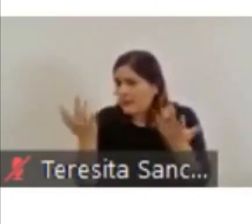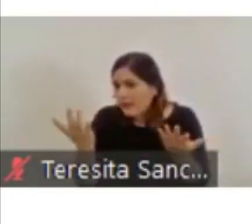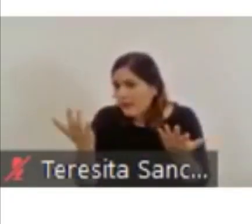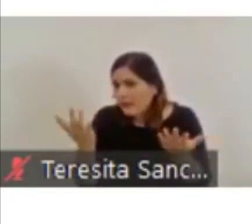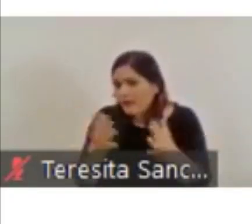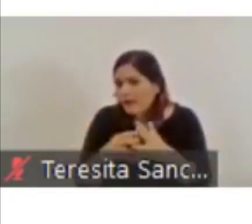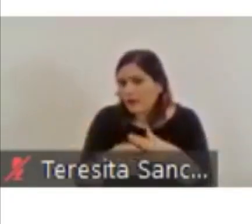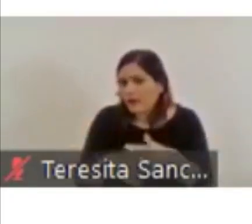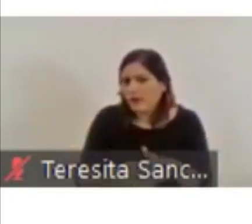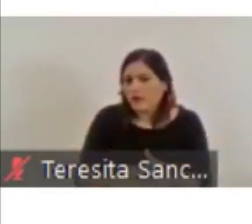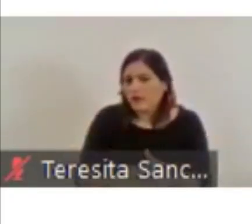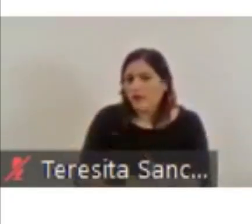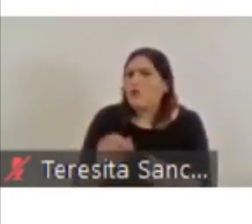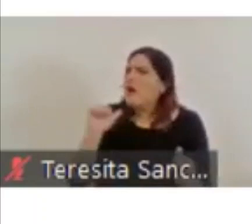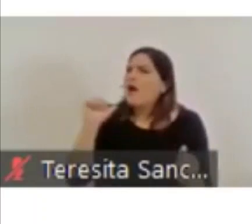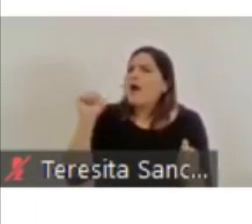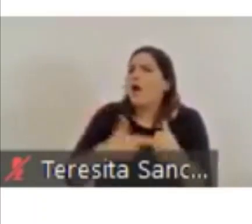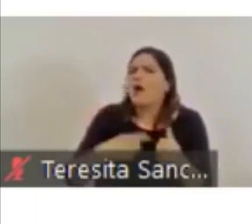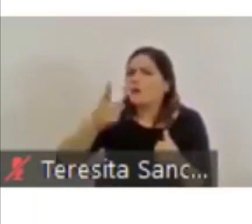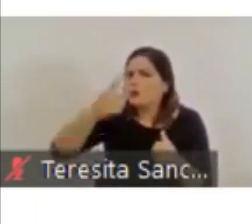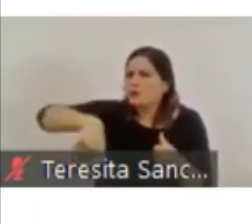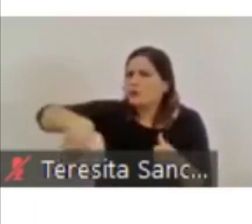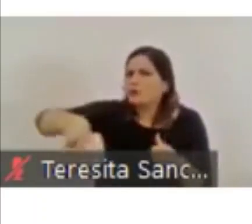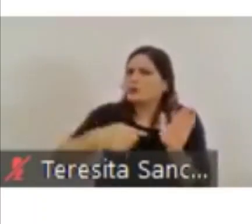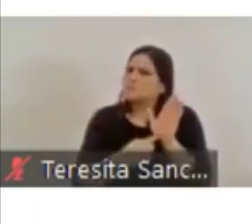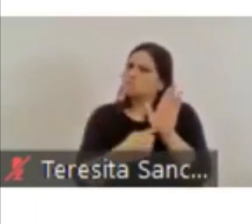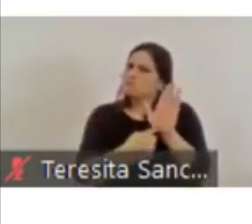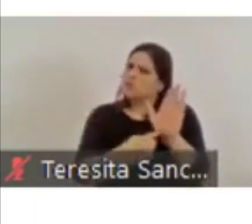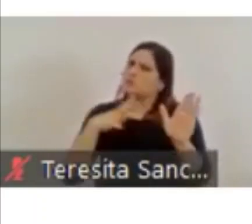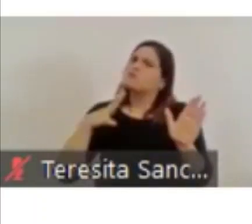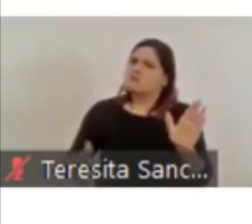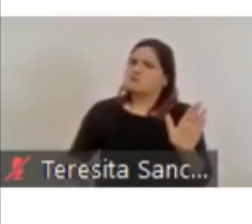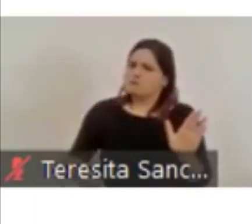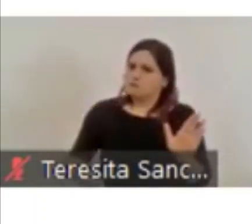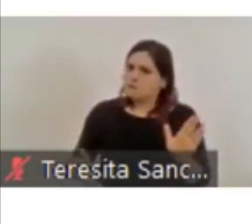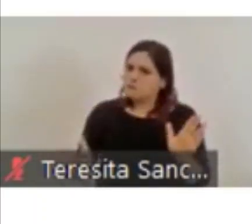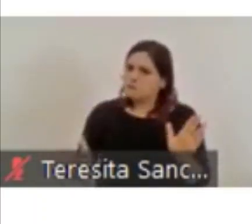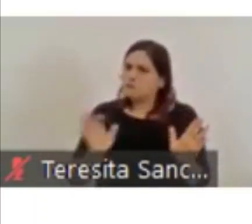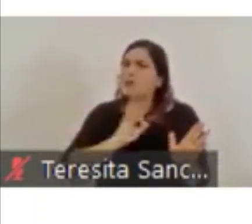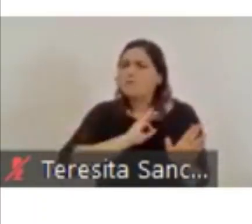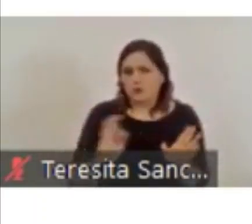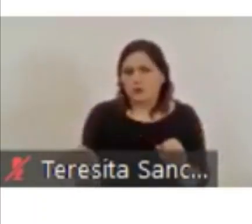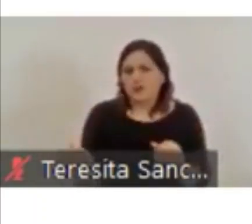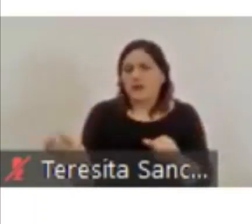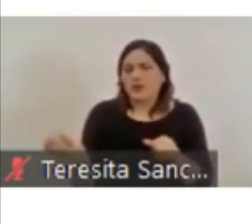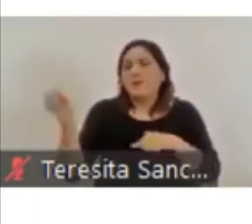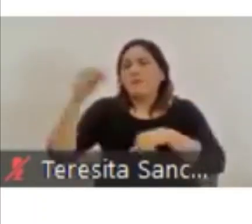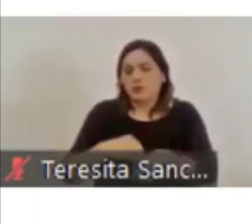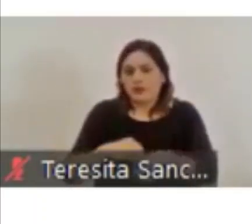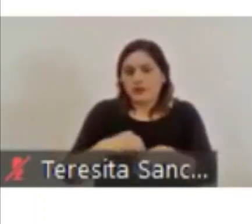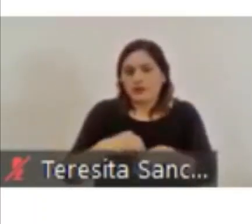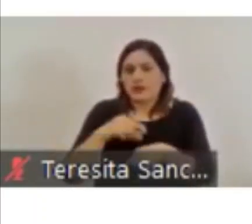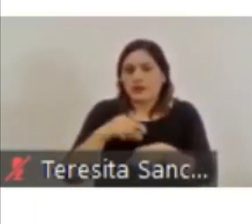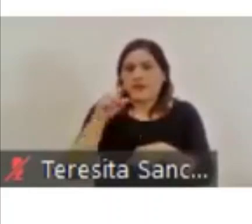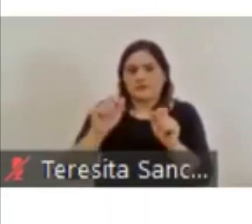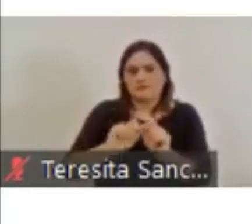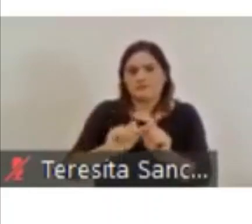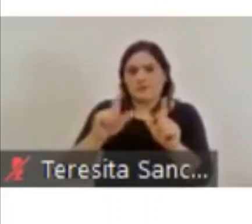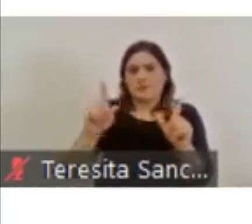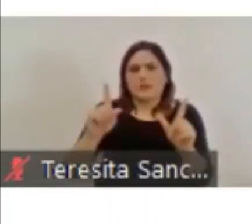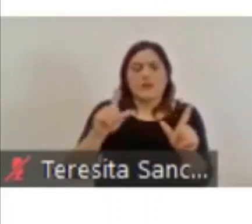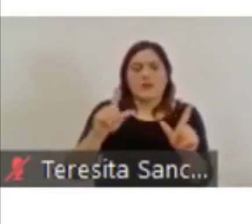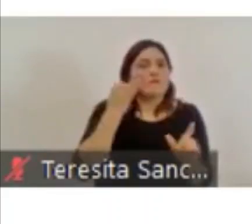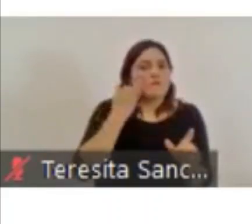incluso hasta presumir, ¿no? Y por qué no ponerlo ahí en la cajita del Facebook para que nosotros